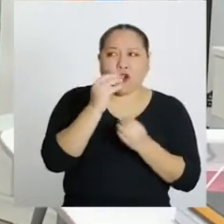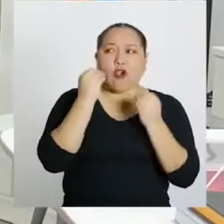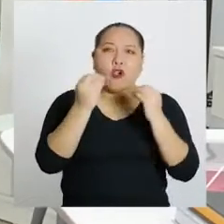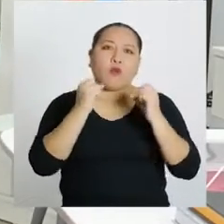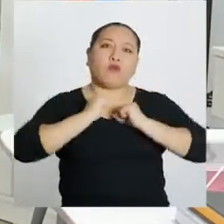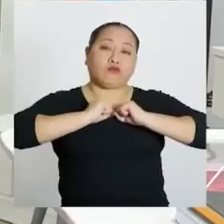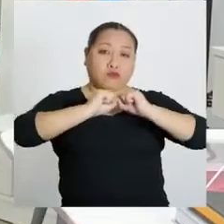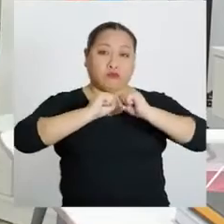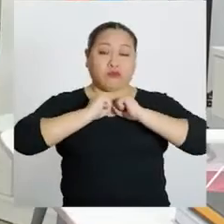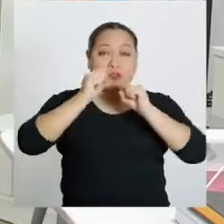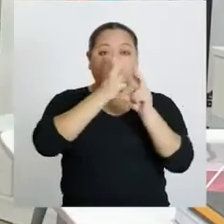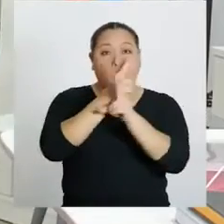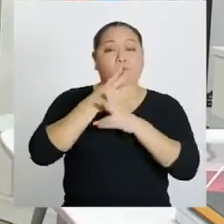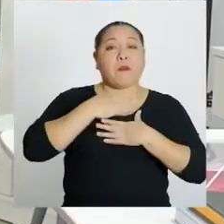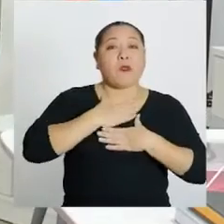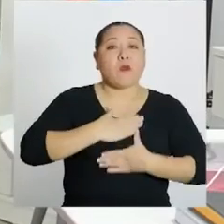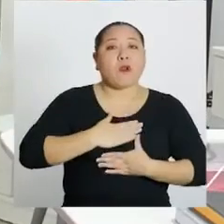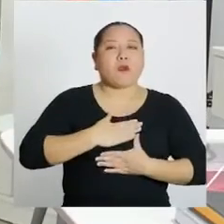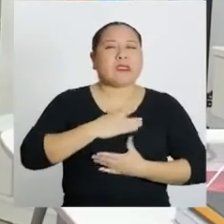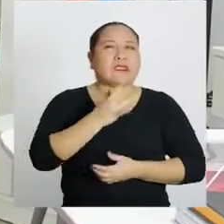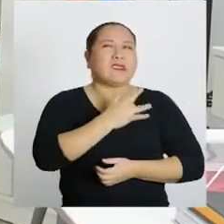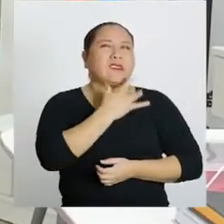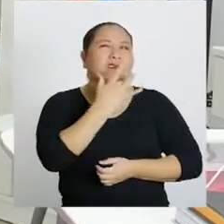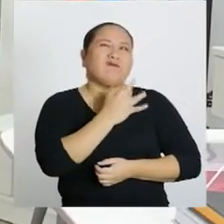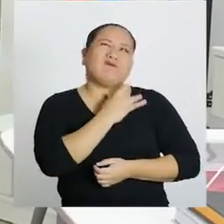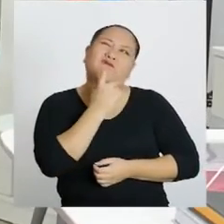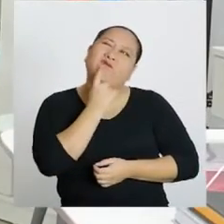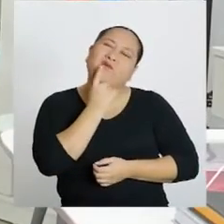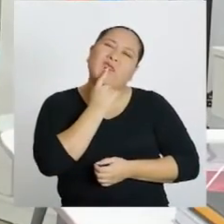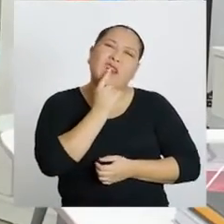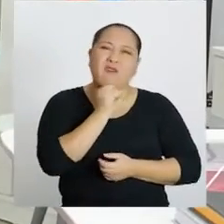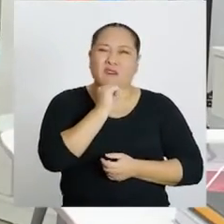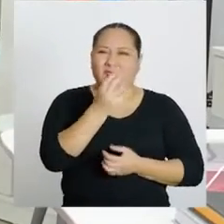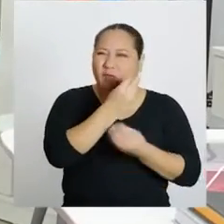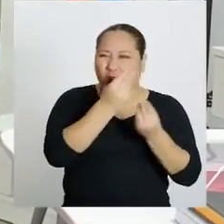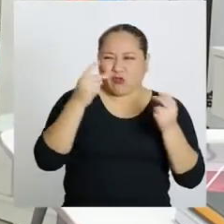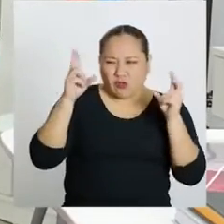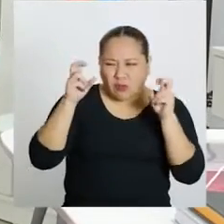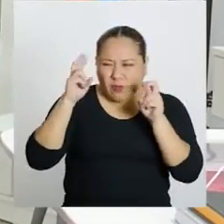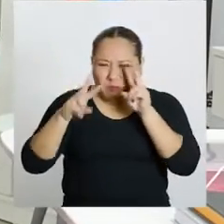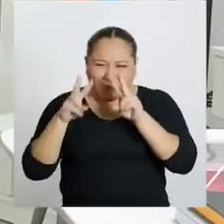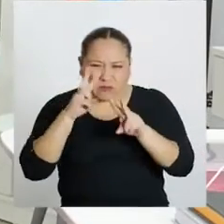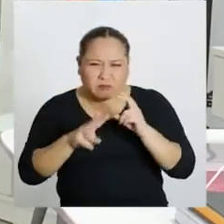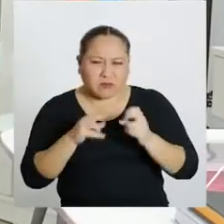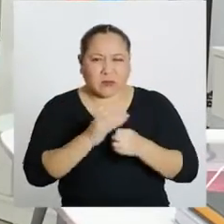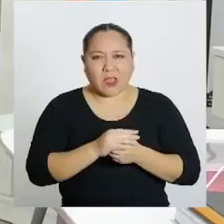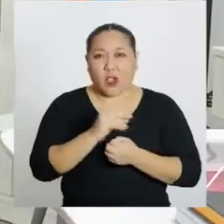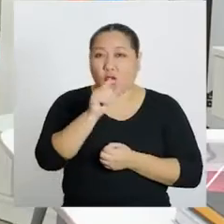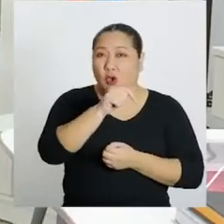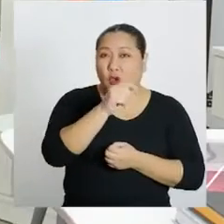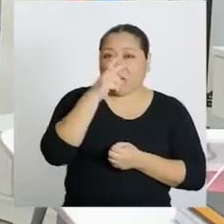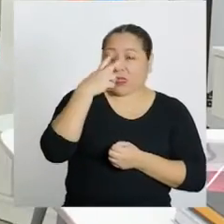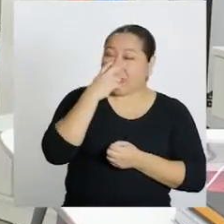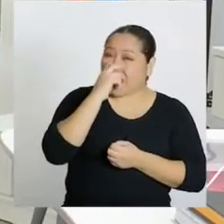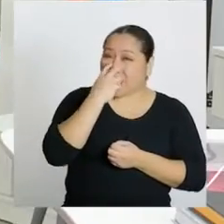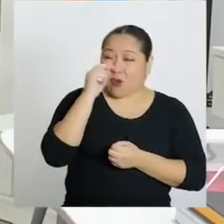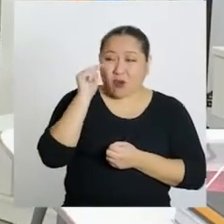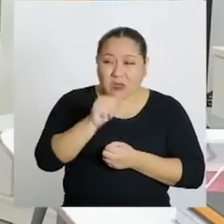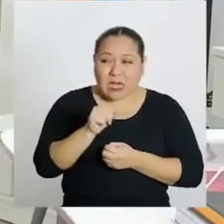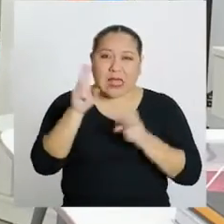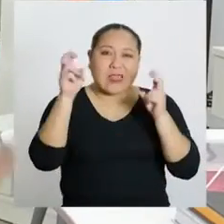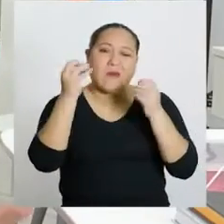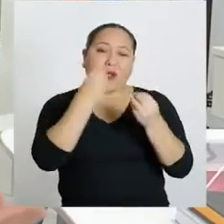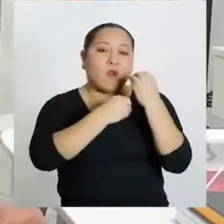cómo ejercitarse y cuidar mi cuerpo, siento que aún hay mucho por explorar. Algo que me ha generado curiosidad es el tema de la